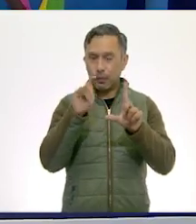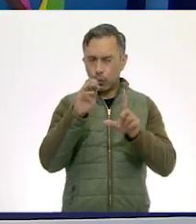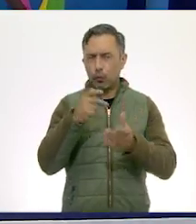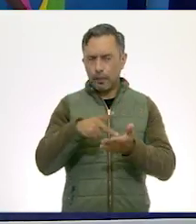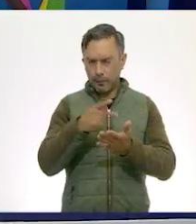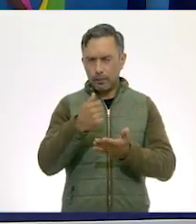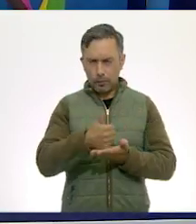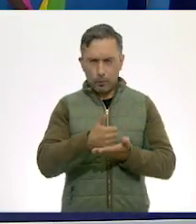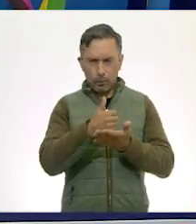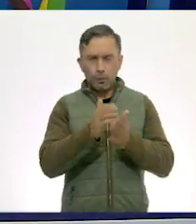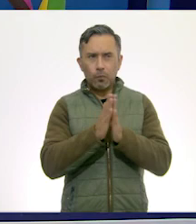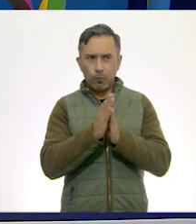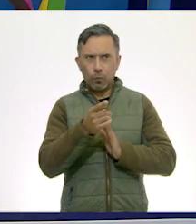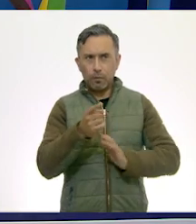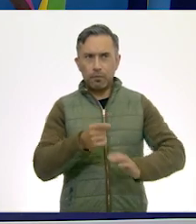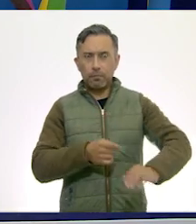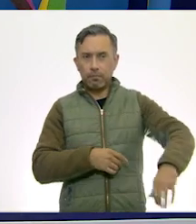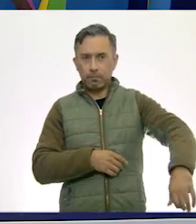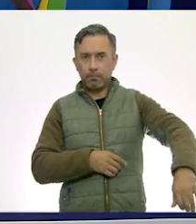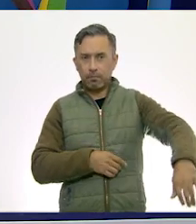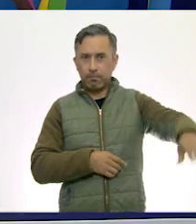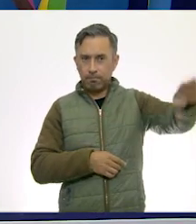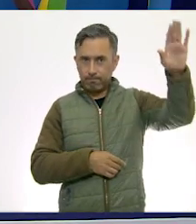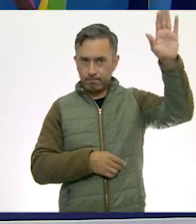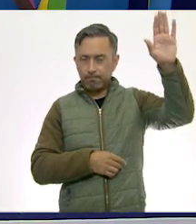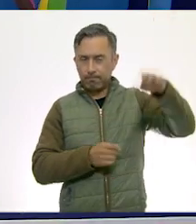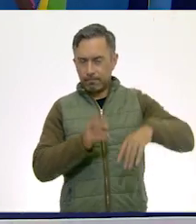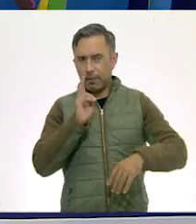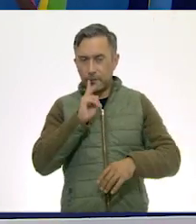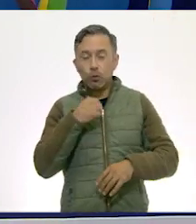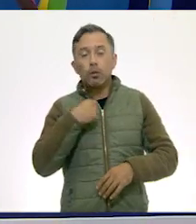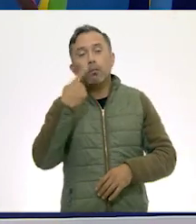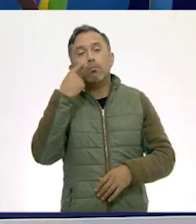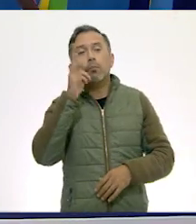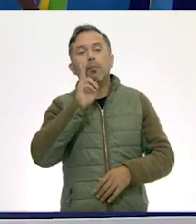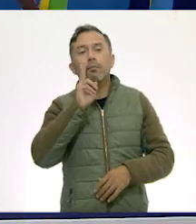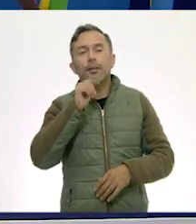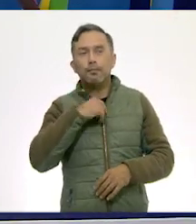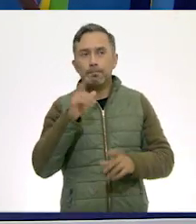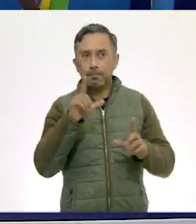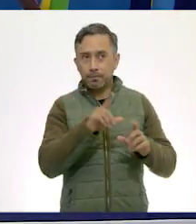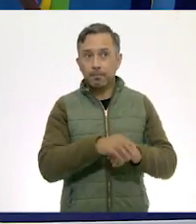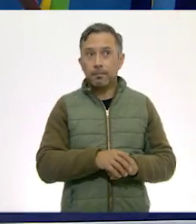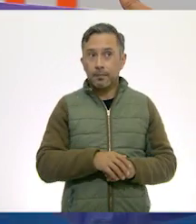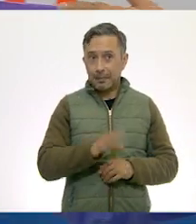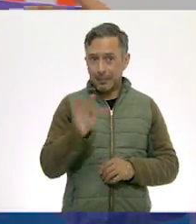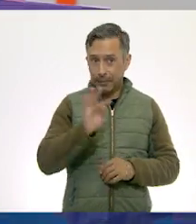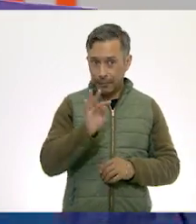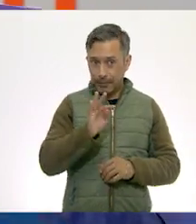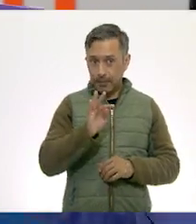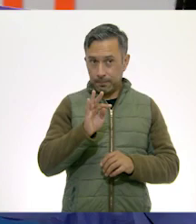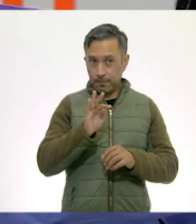tu Claro. mano? Tu mano. Ah, Y yo lo compruebo. Muchas gracias. Si lo comprobamos con el